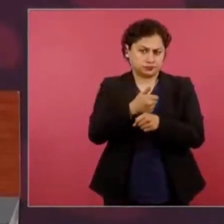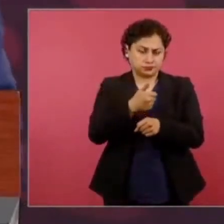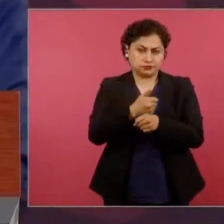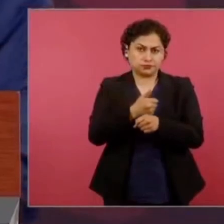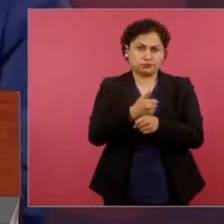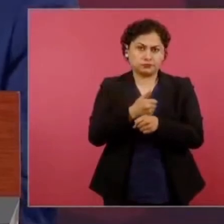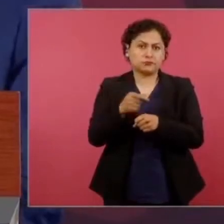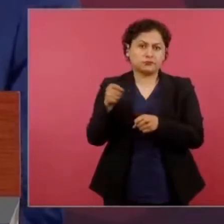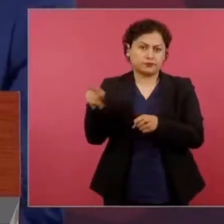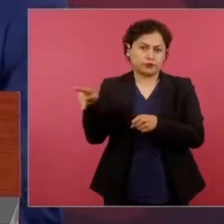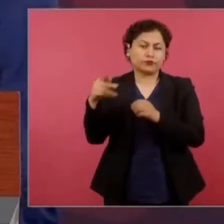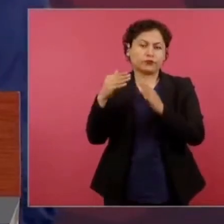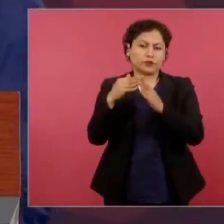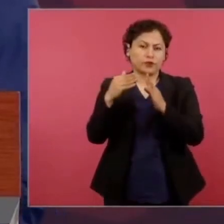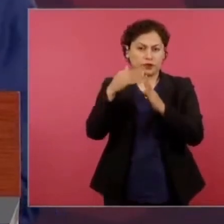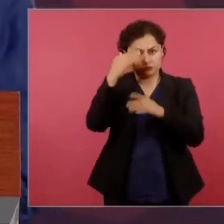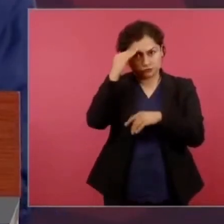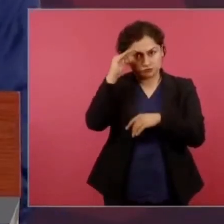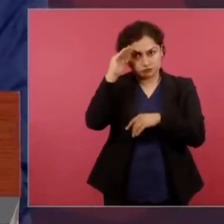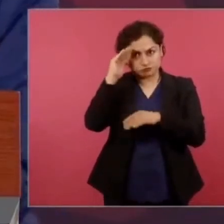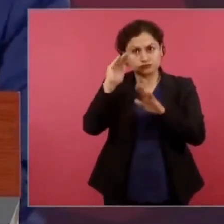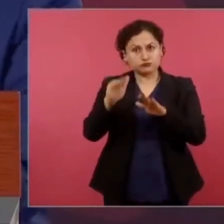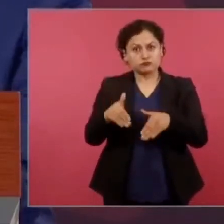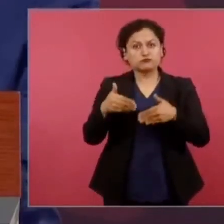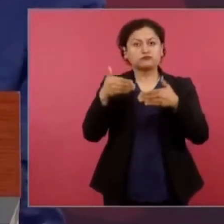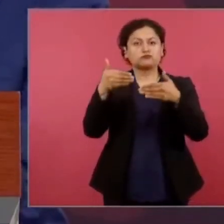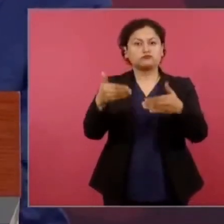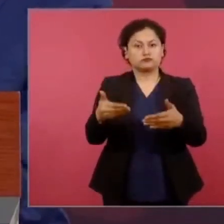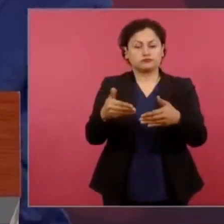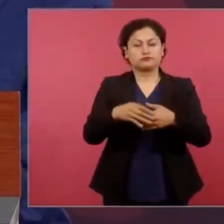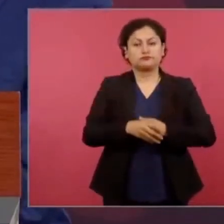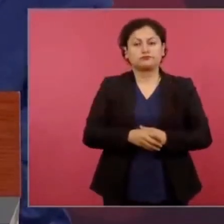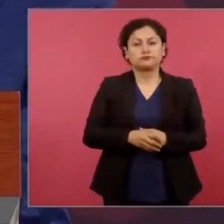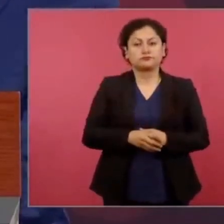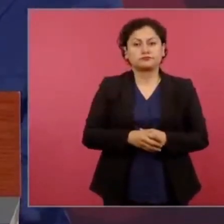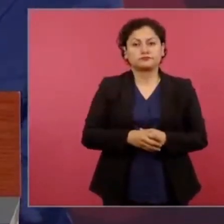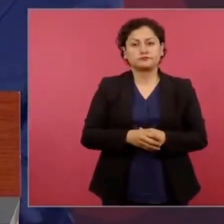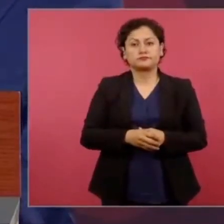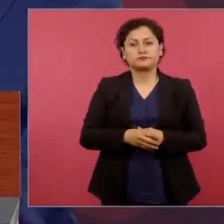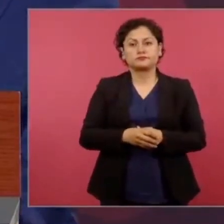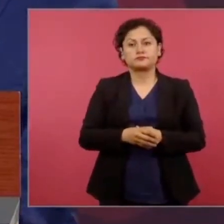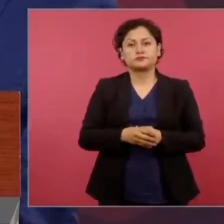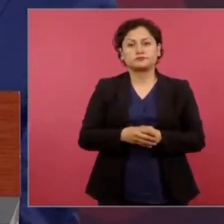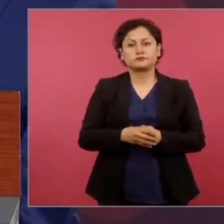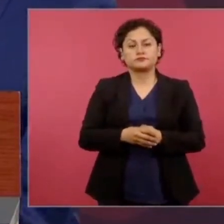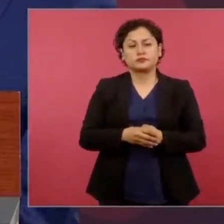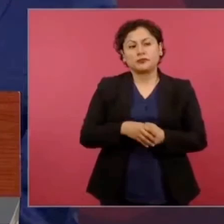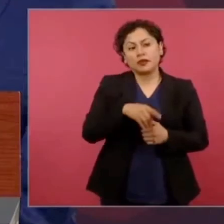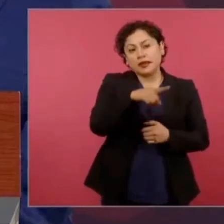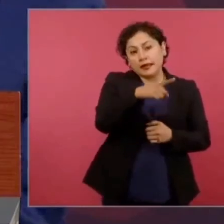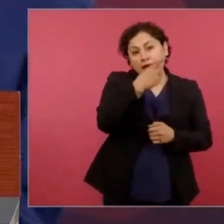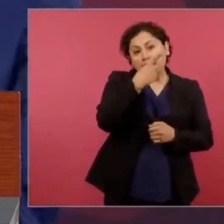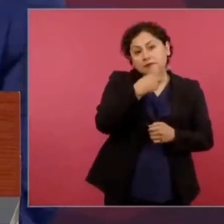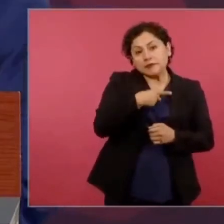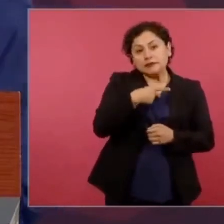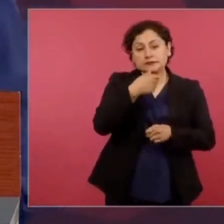fuera de su casa, en el pueblo donde viven, dice, no, yo no me muevo,